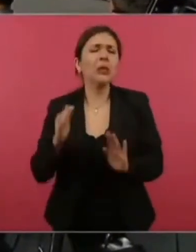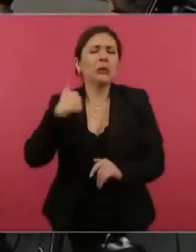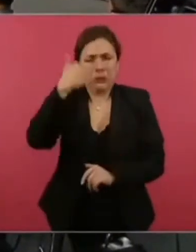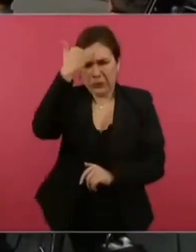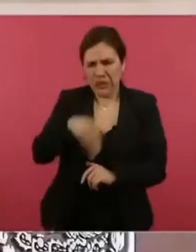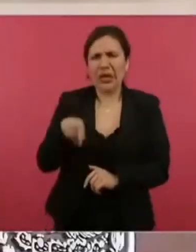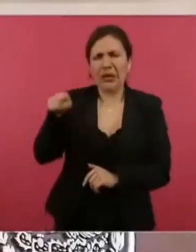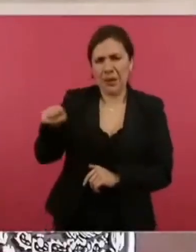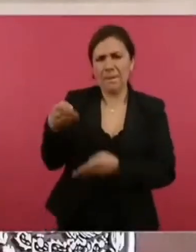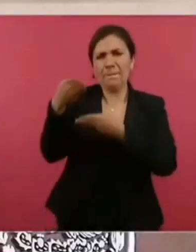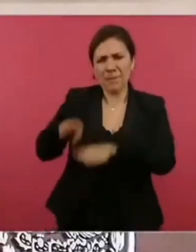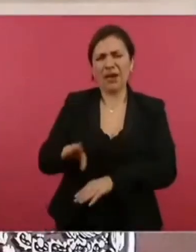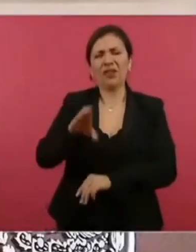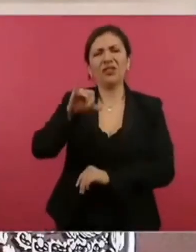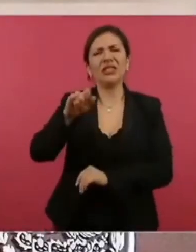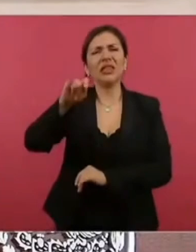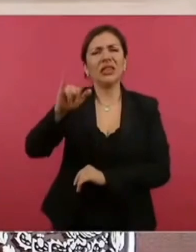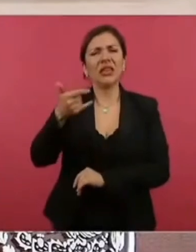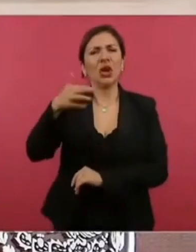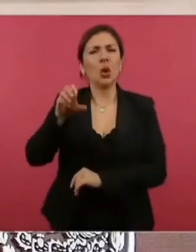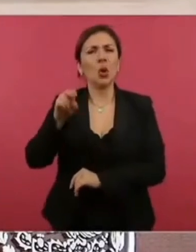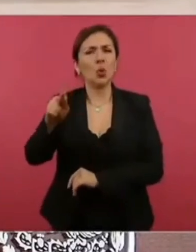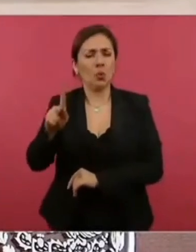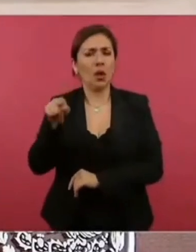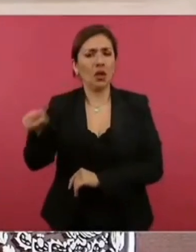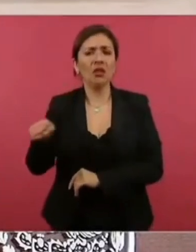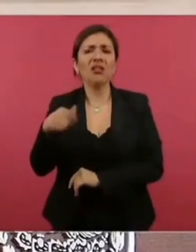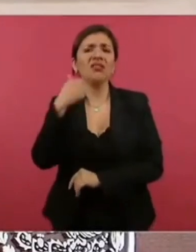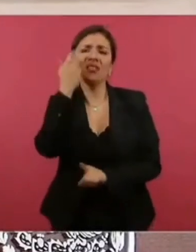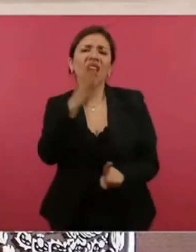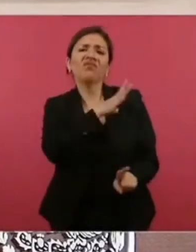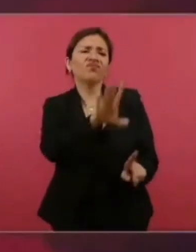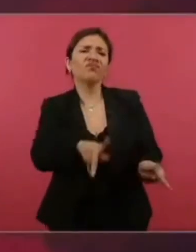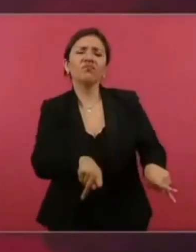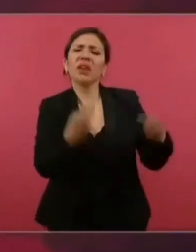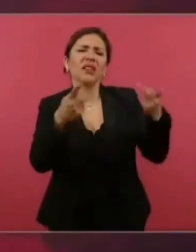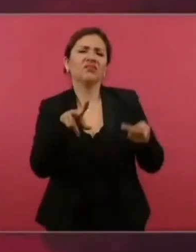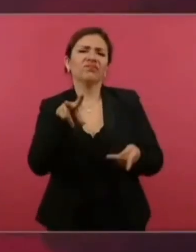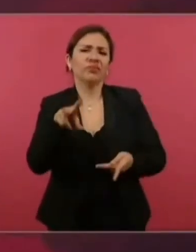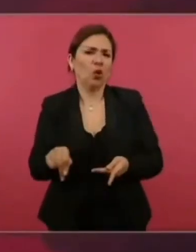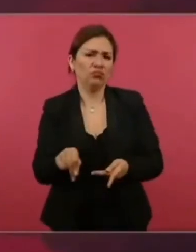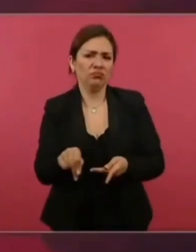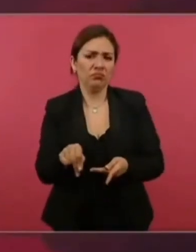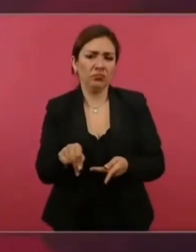o Citigroup decidió no vender Banamex,